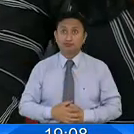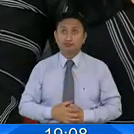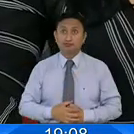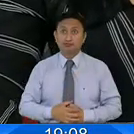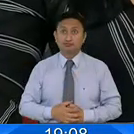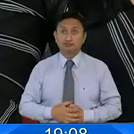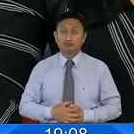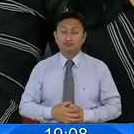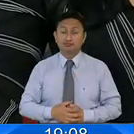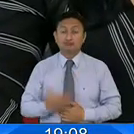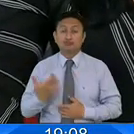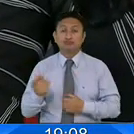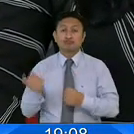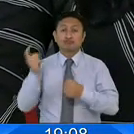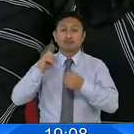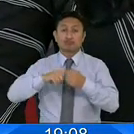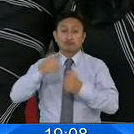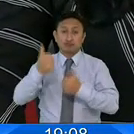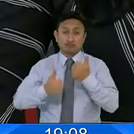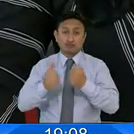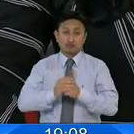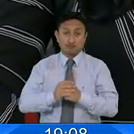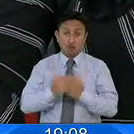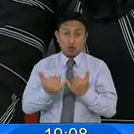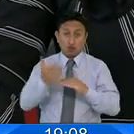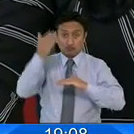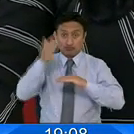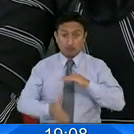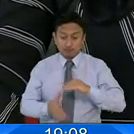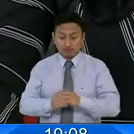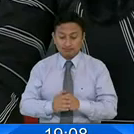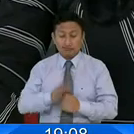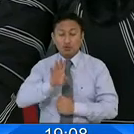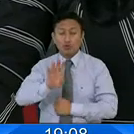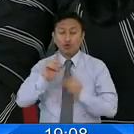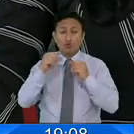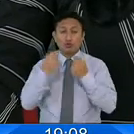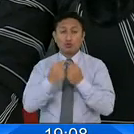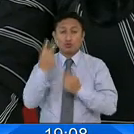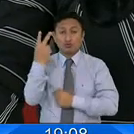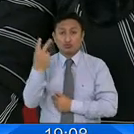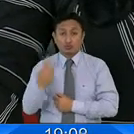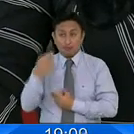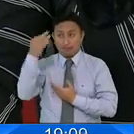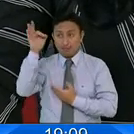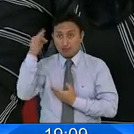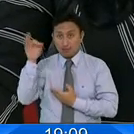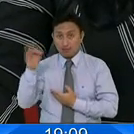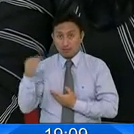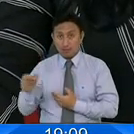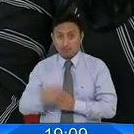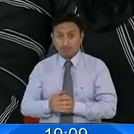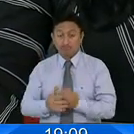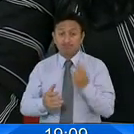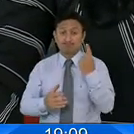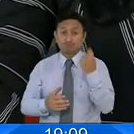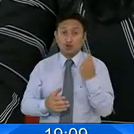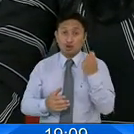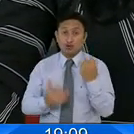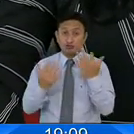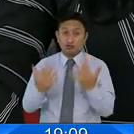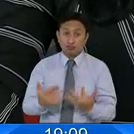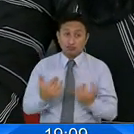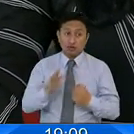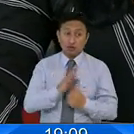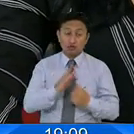Concluyó la etapa de inscripciones de candidaturas hasta la fecha. Únicamente 4 binomios presidenciales están confirmados y más de 11 a la espera de una